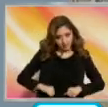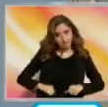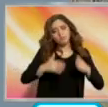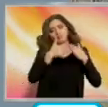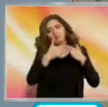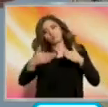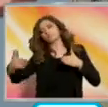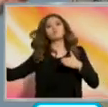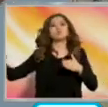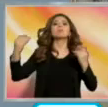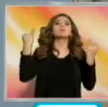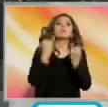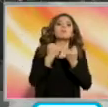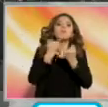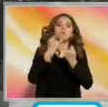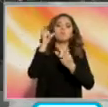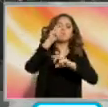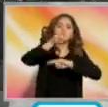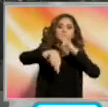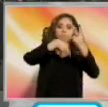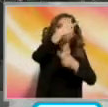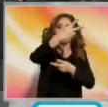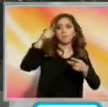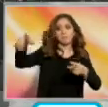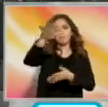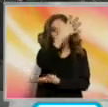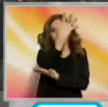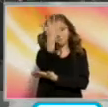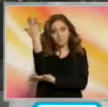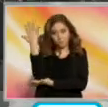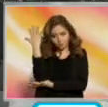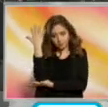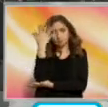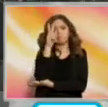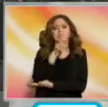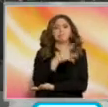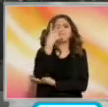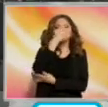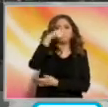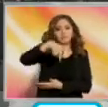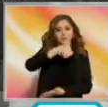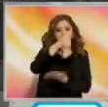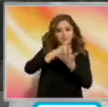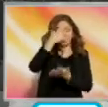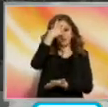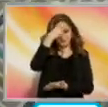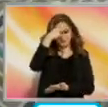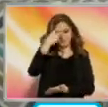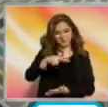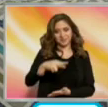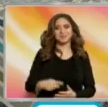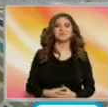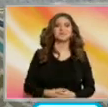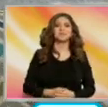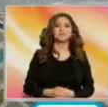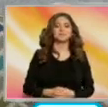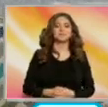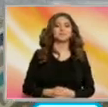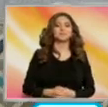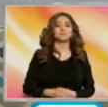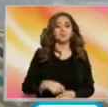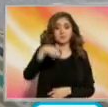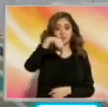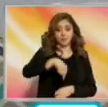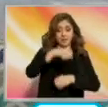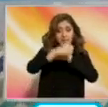a su vez, también disfrutar de este maravilloso parque, este bosque que tenemos aquí en la Ciudad de México. Sí, mira, estamos empezando el